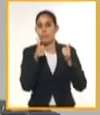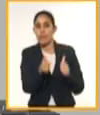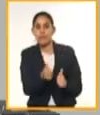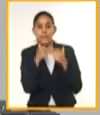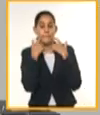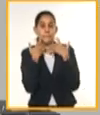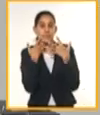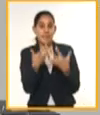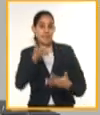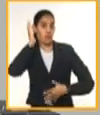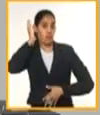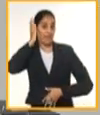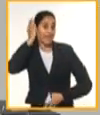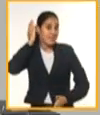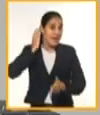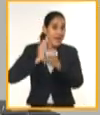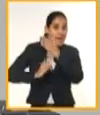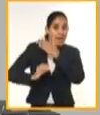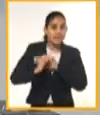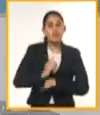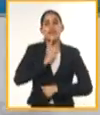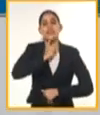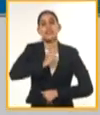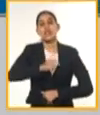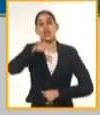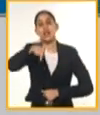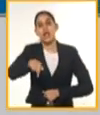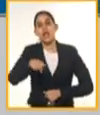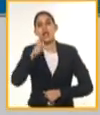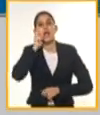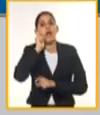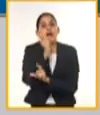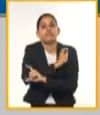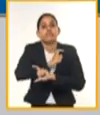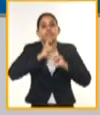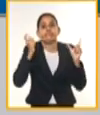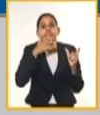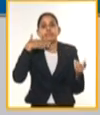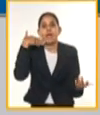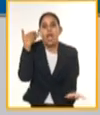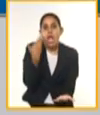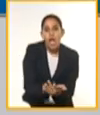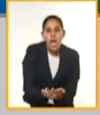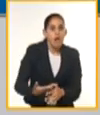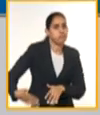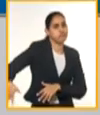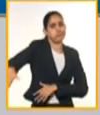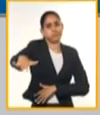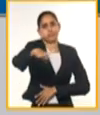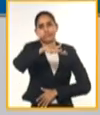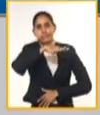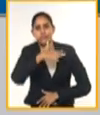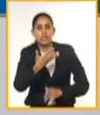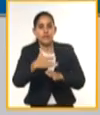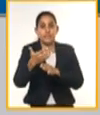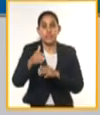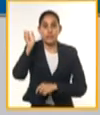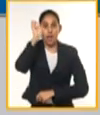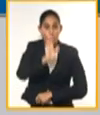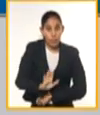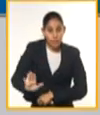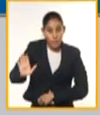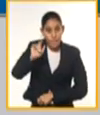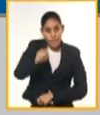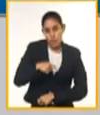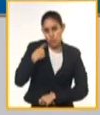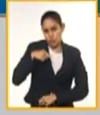propia conferencia de Múnich ya él había dejado con la boca abierta a todos los representantes europeos, porque él dijo, estamos contra